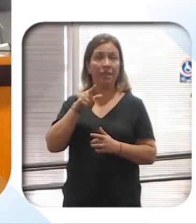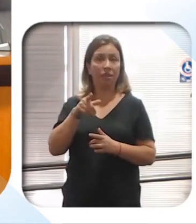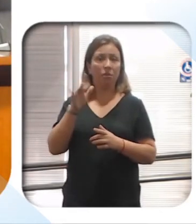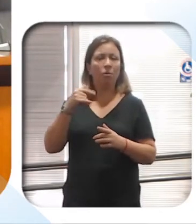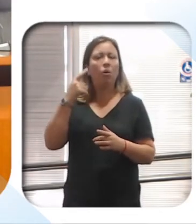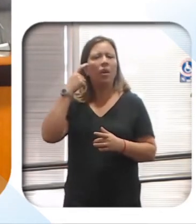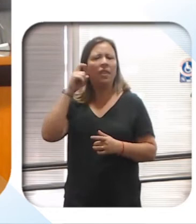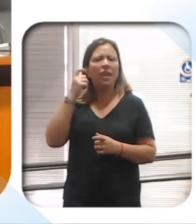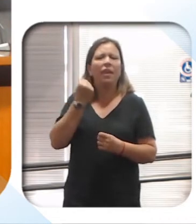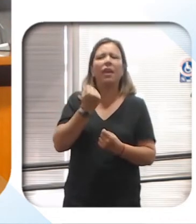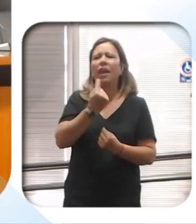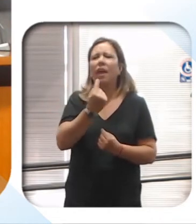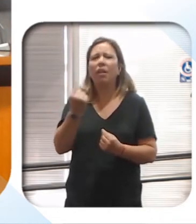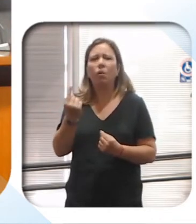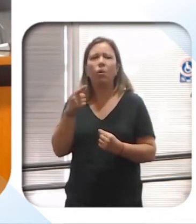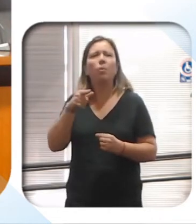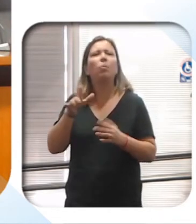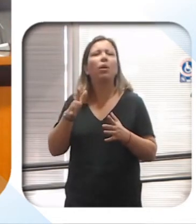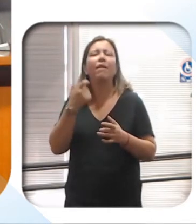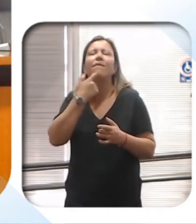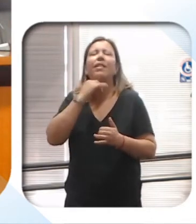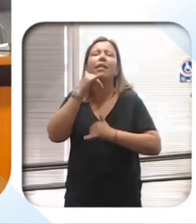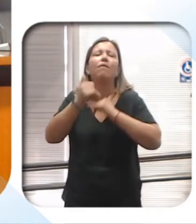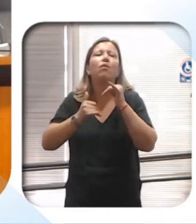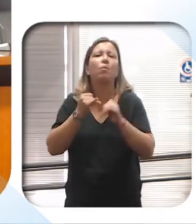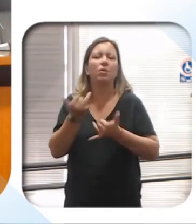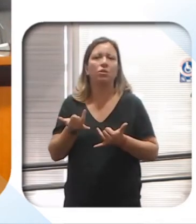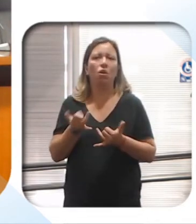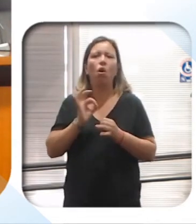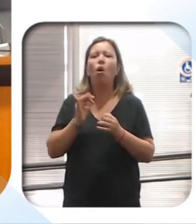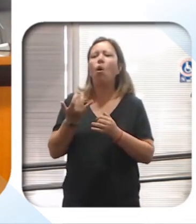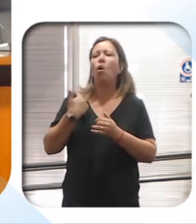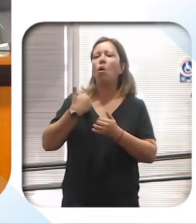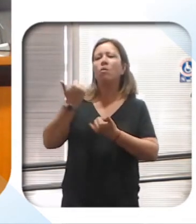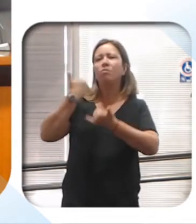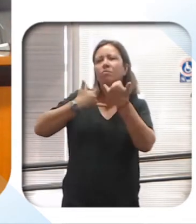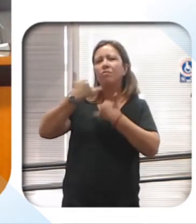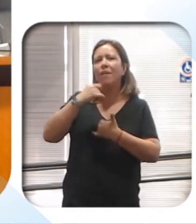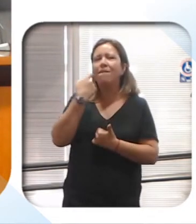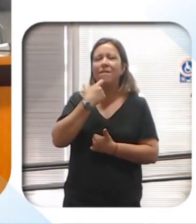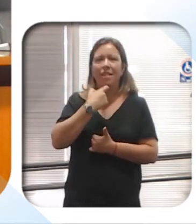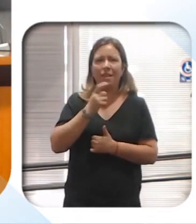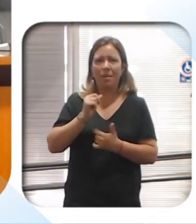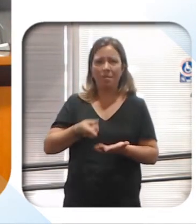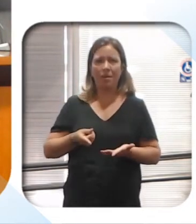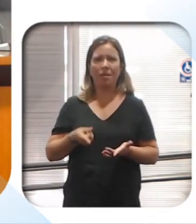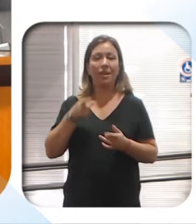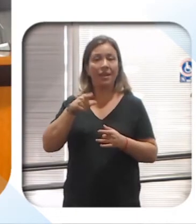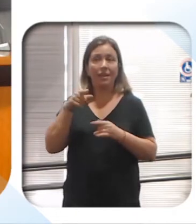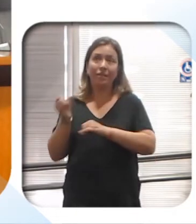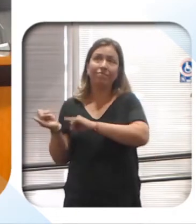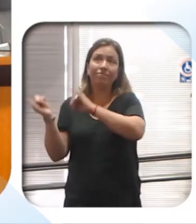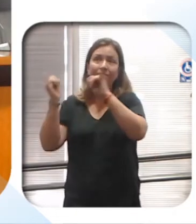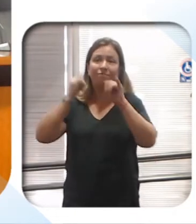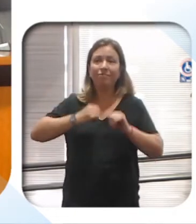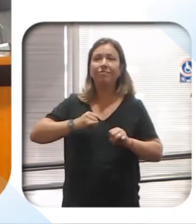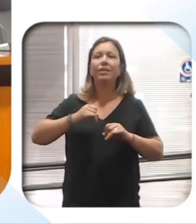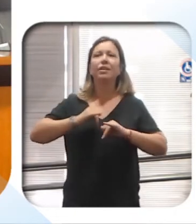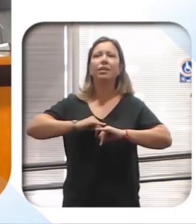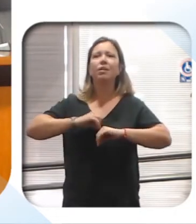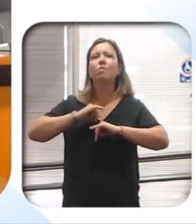esos prejuicios tienen que ver con la falta de información y formación, con lo cual estas jornadas consideramos que son